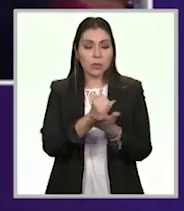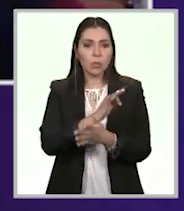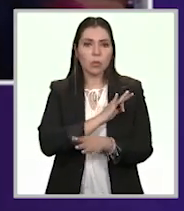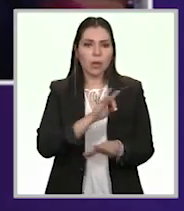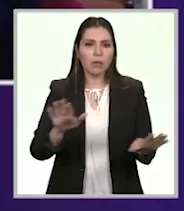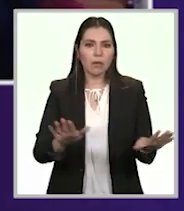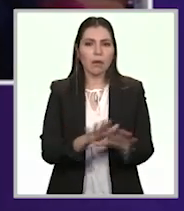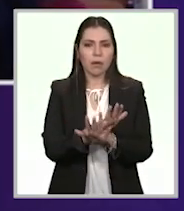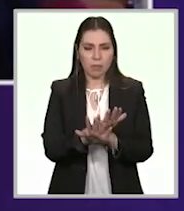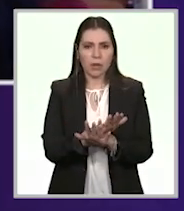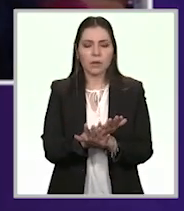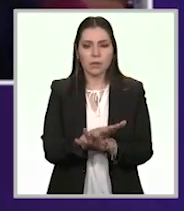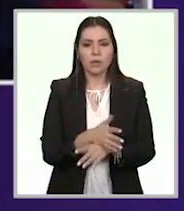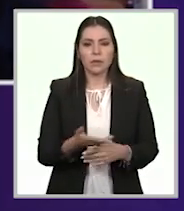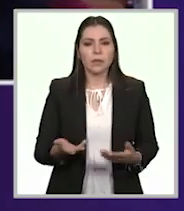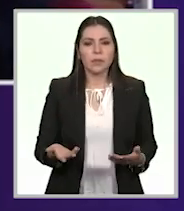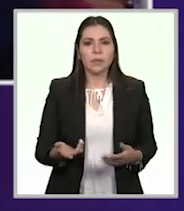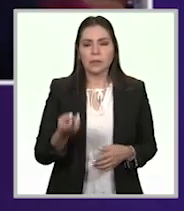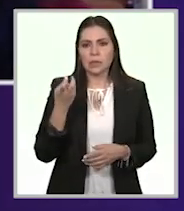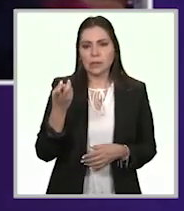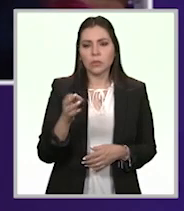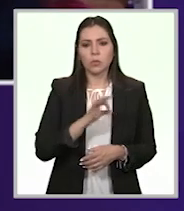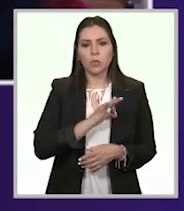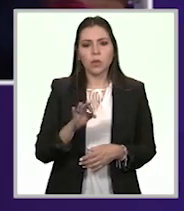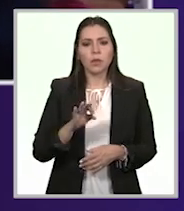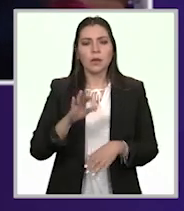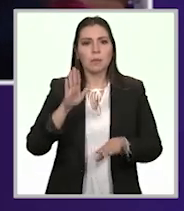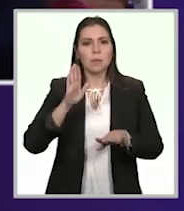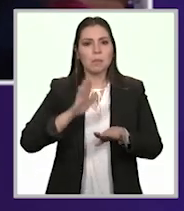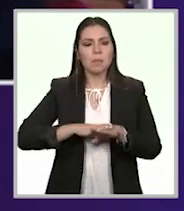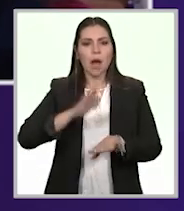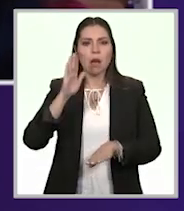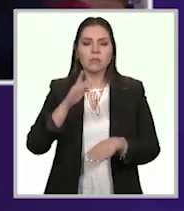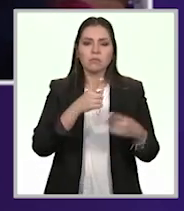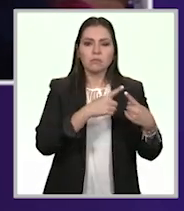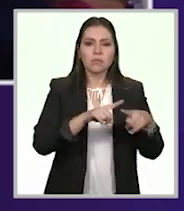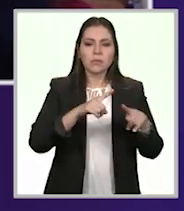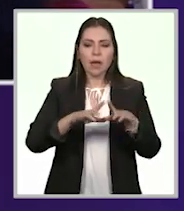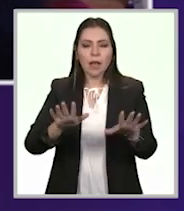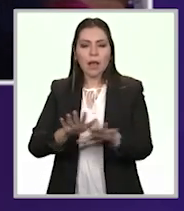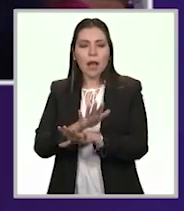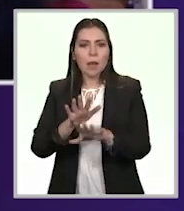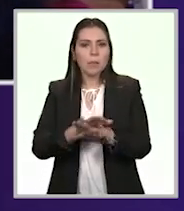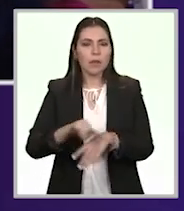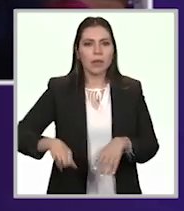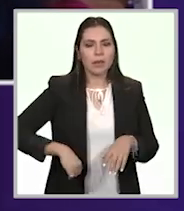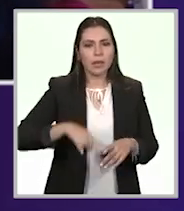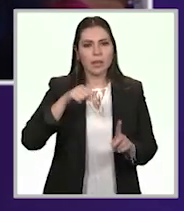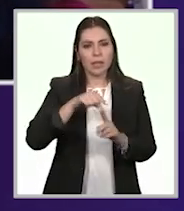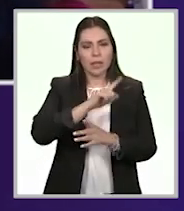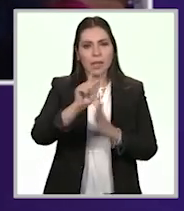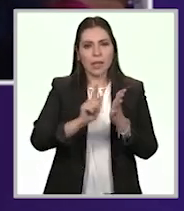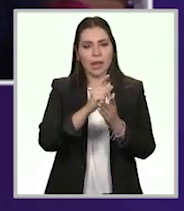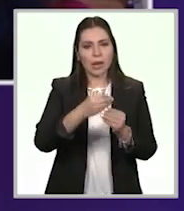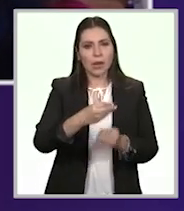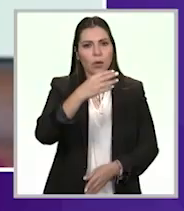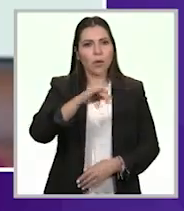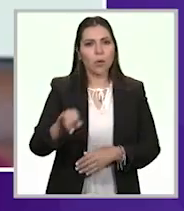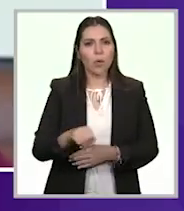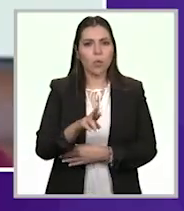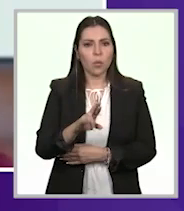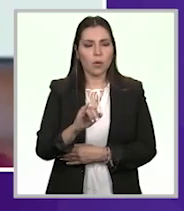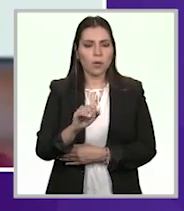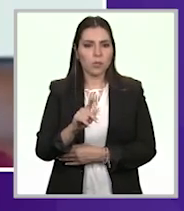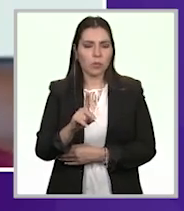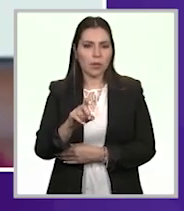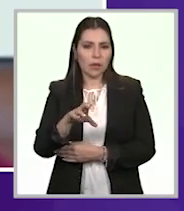este criterio. Entonces, esto es lo que hace dinámica la jurisprudencia, lo que hace que el derecho